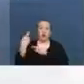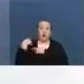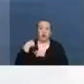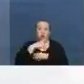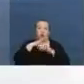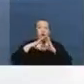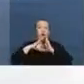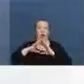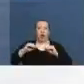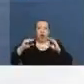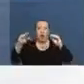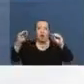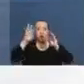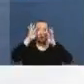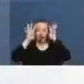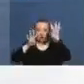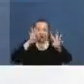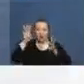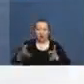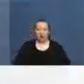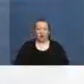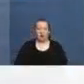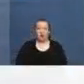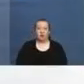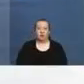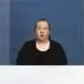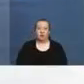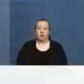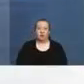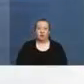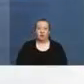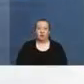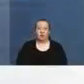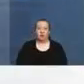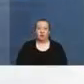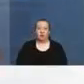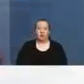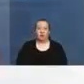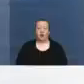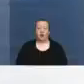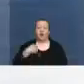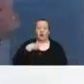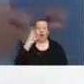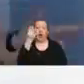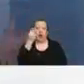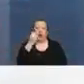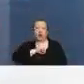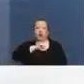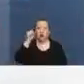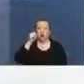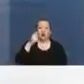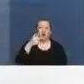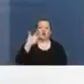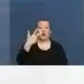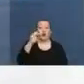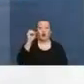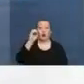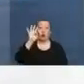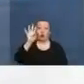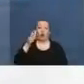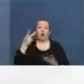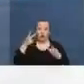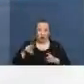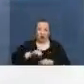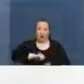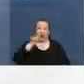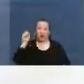renegoció sí porque tenía éxito o 14-11 éxito tres o cuatro nos van a demandar y son un éxito también